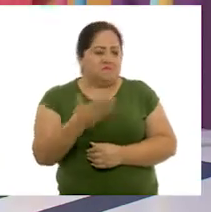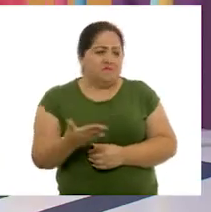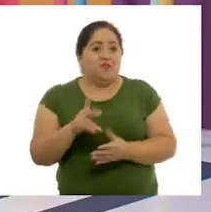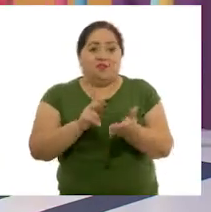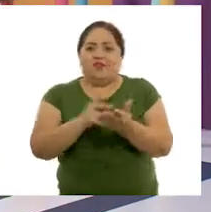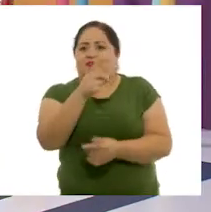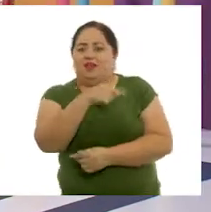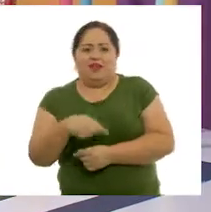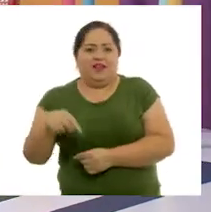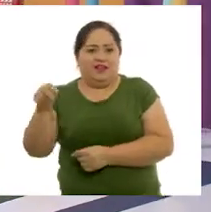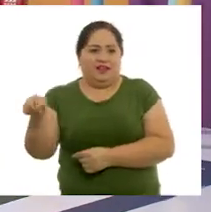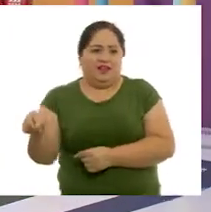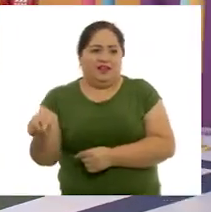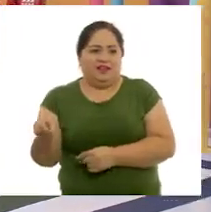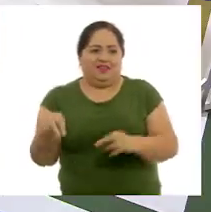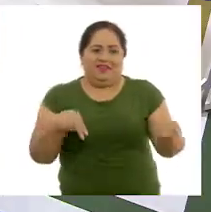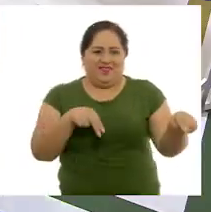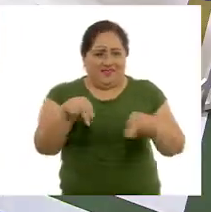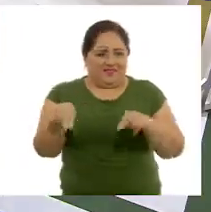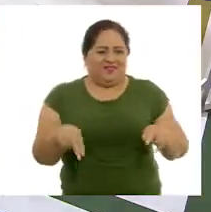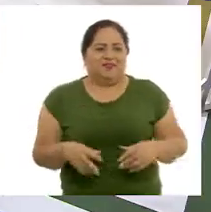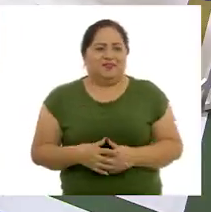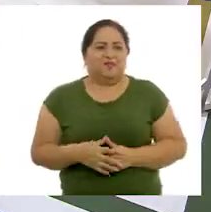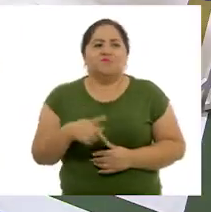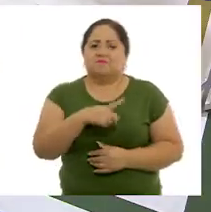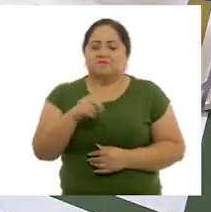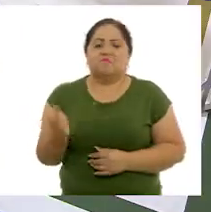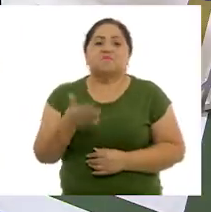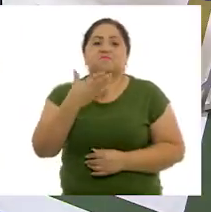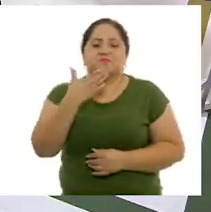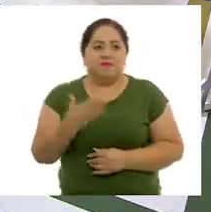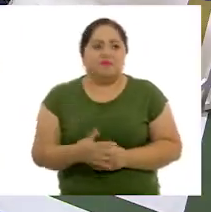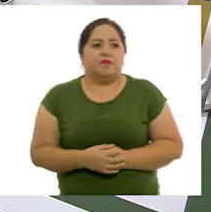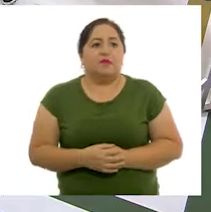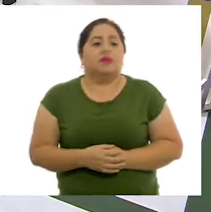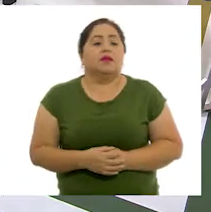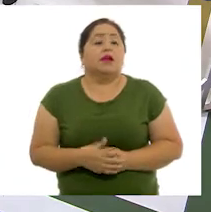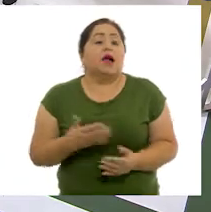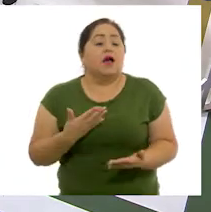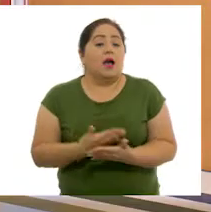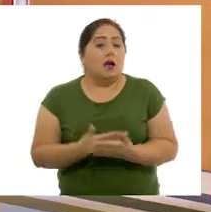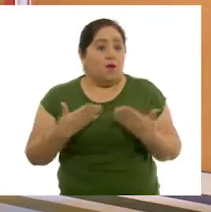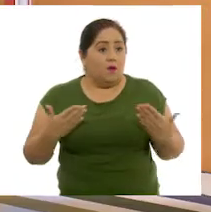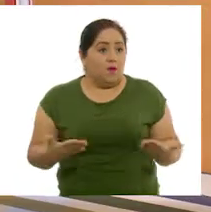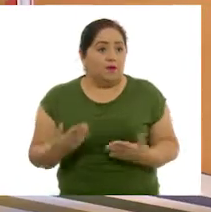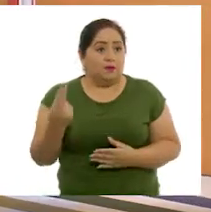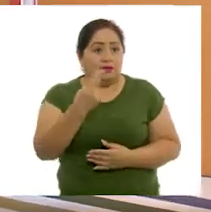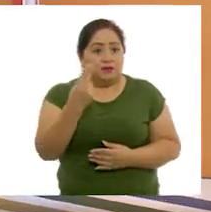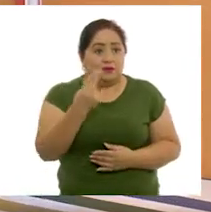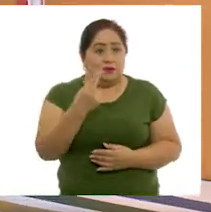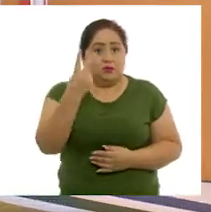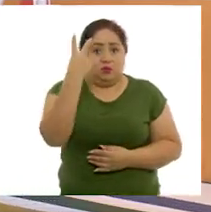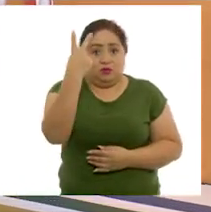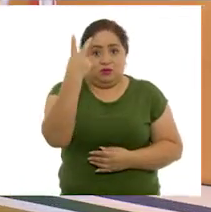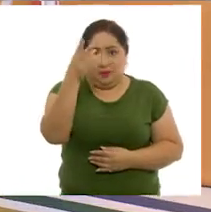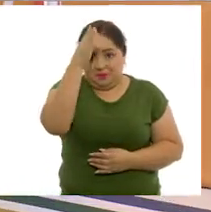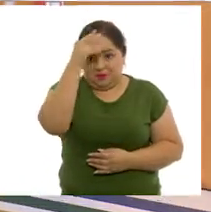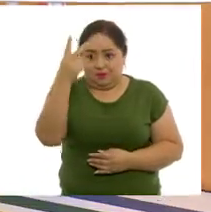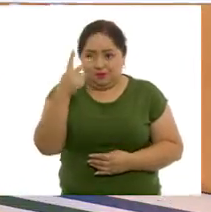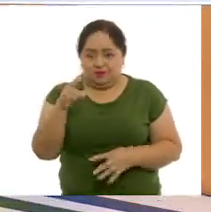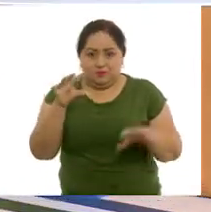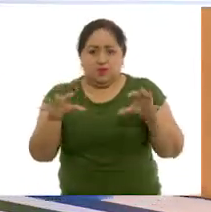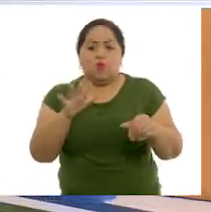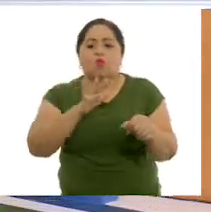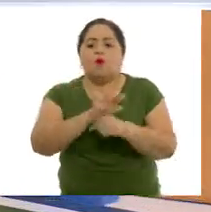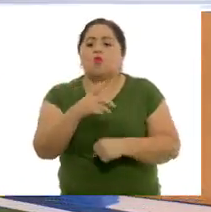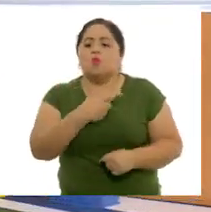movimiento directo de un lado para él. El otro. Muy bien. Y ahora entonces tenemos que aprendernos dos secuencias. Muy bien. ¿Cuál te